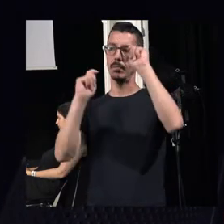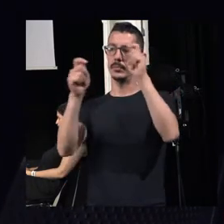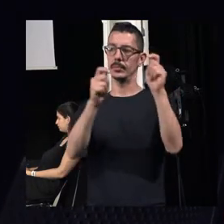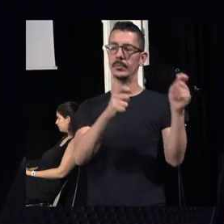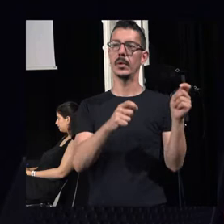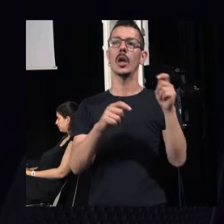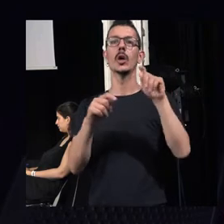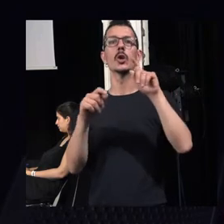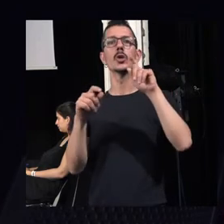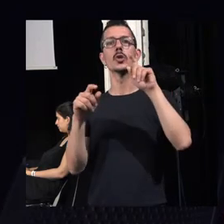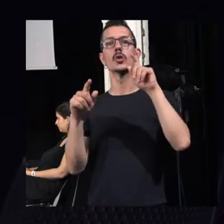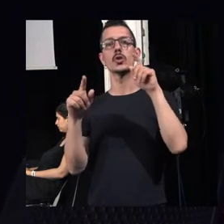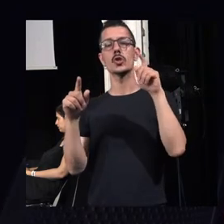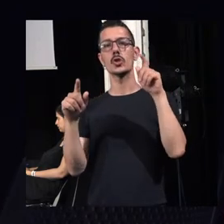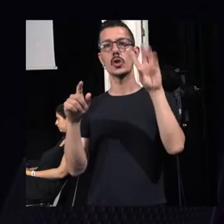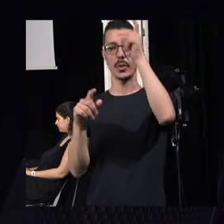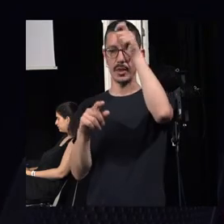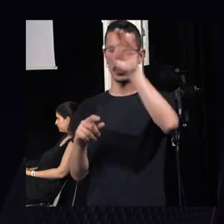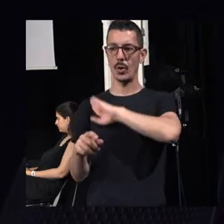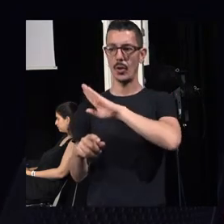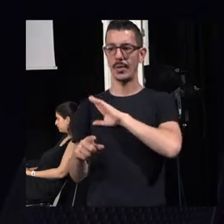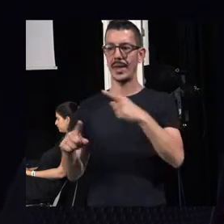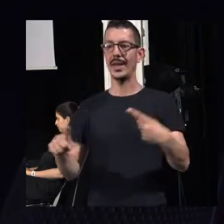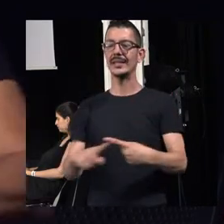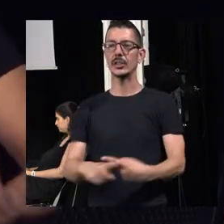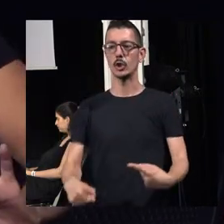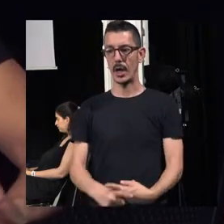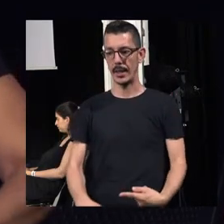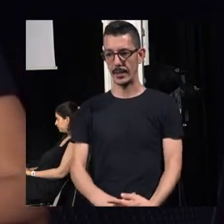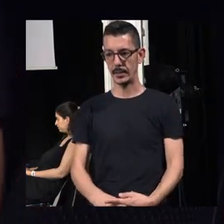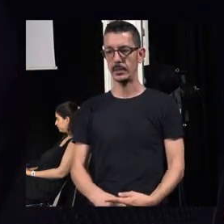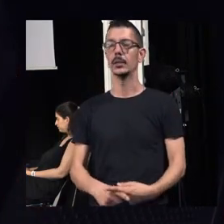interseccionalidad, al que les voy a dedicar unos minutos, porque también